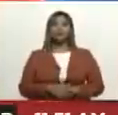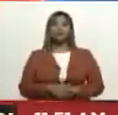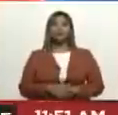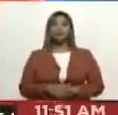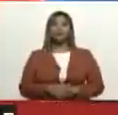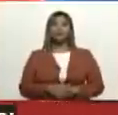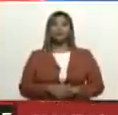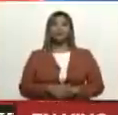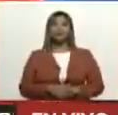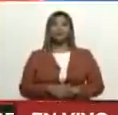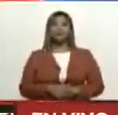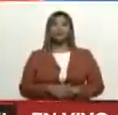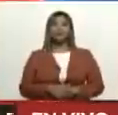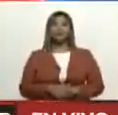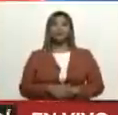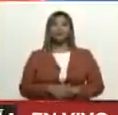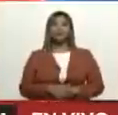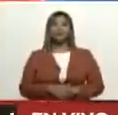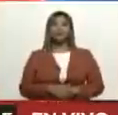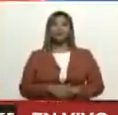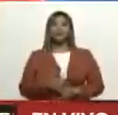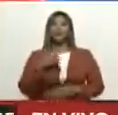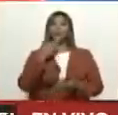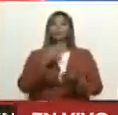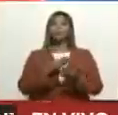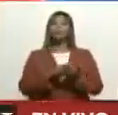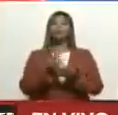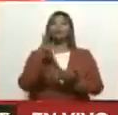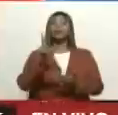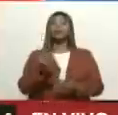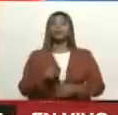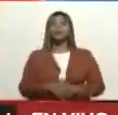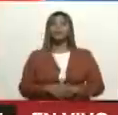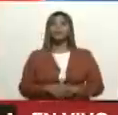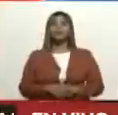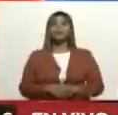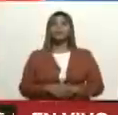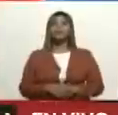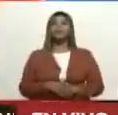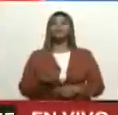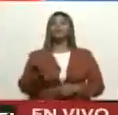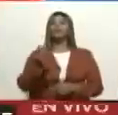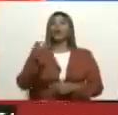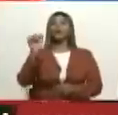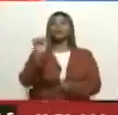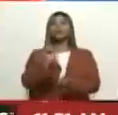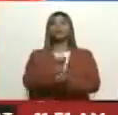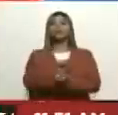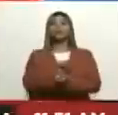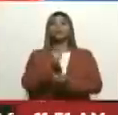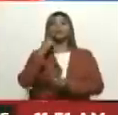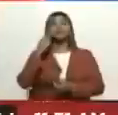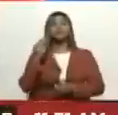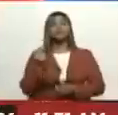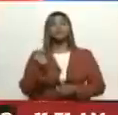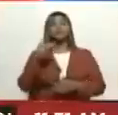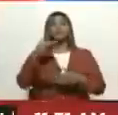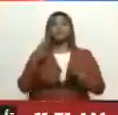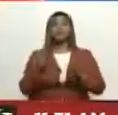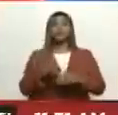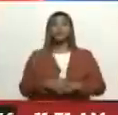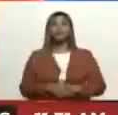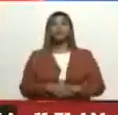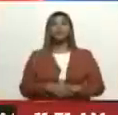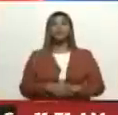materializado, las solicitudes también de órdenes de captura y alerta roja